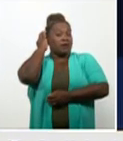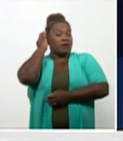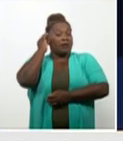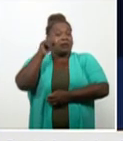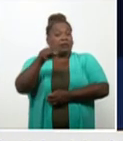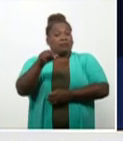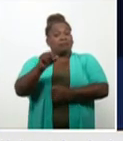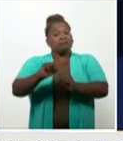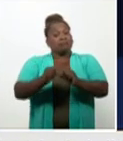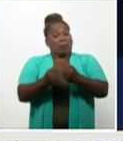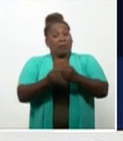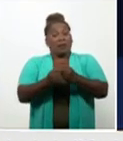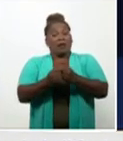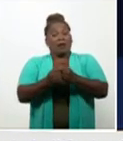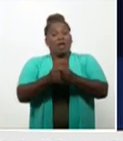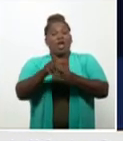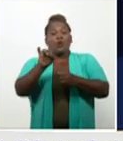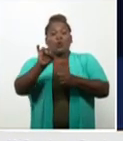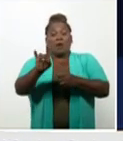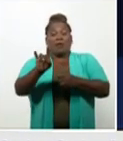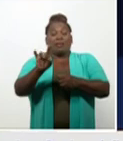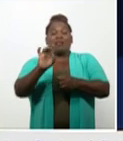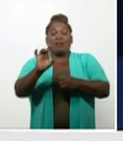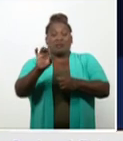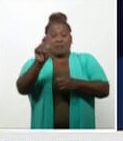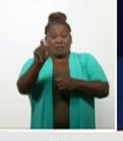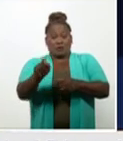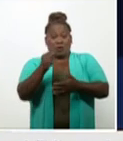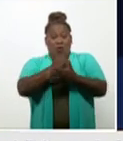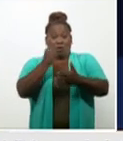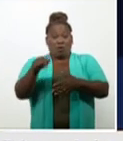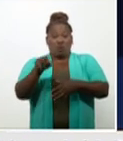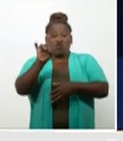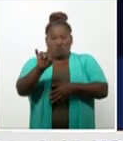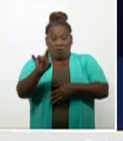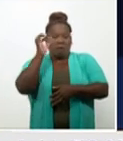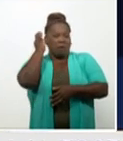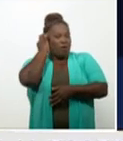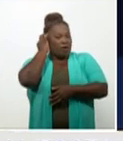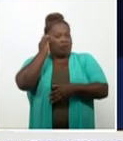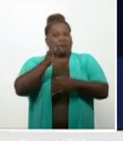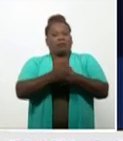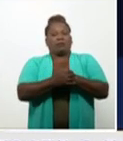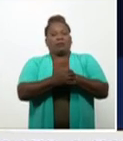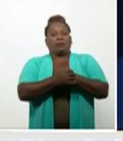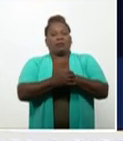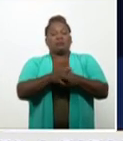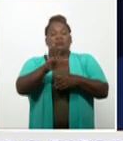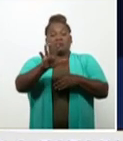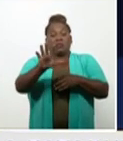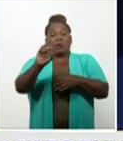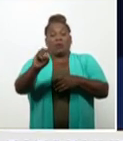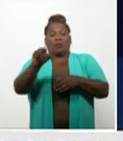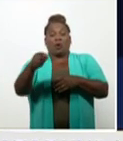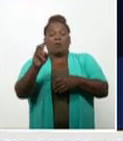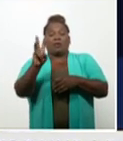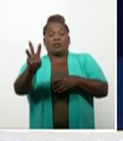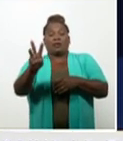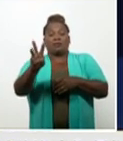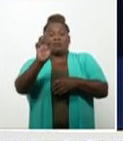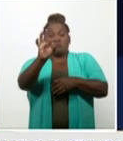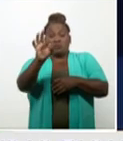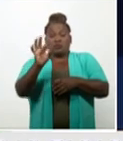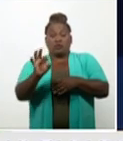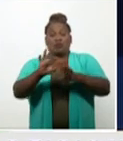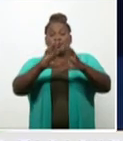predominio de 9 de los 15 casos confirmados, y de esta forma el 50,3% de todos los